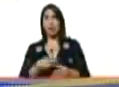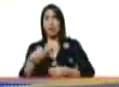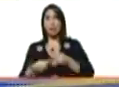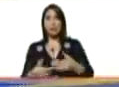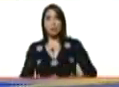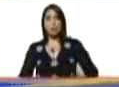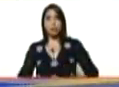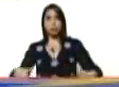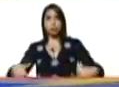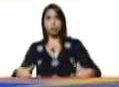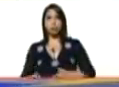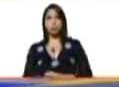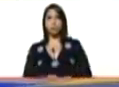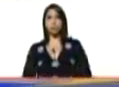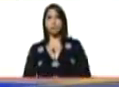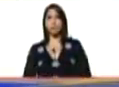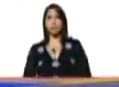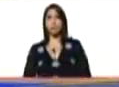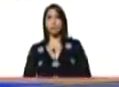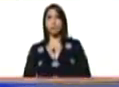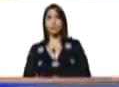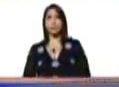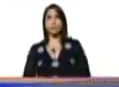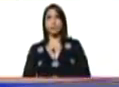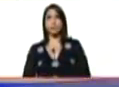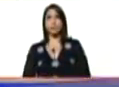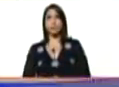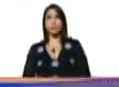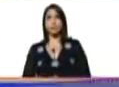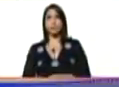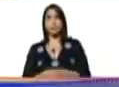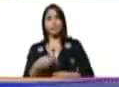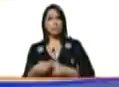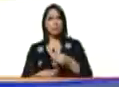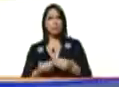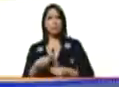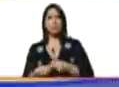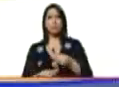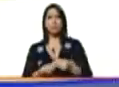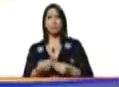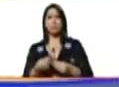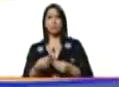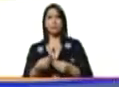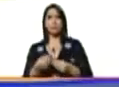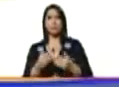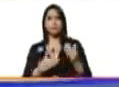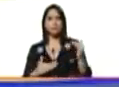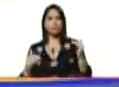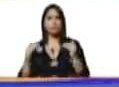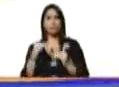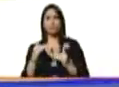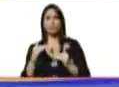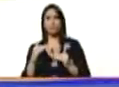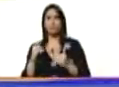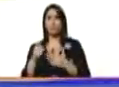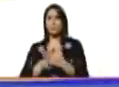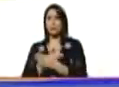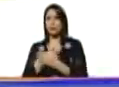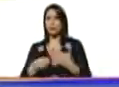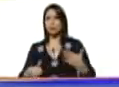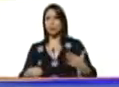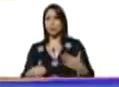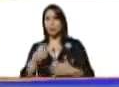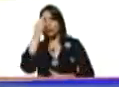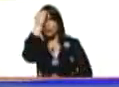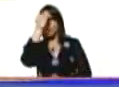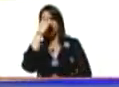riqueza y remontar la situación que las sanciones criminales y perversas han metido